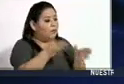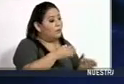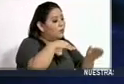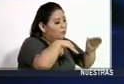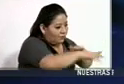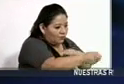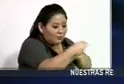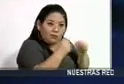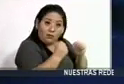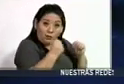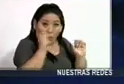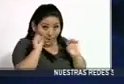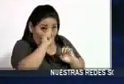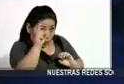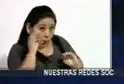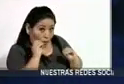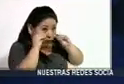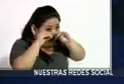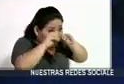¿puede estar el virus ahí?